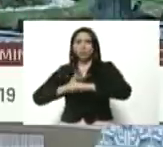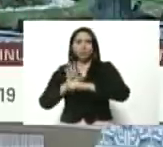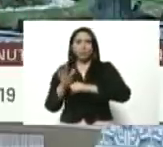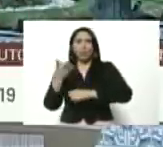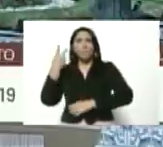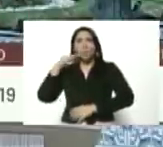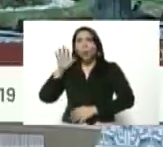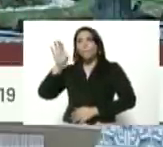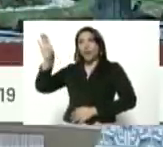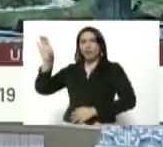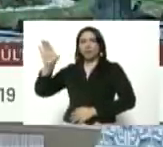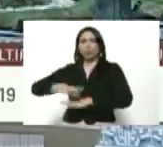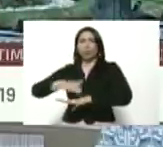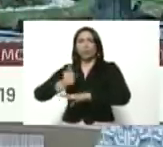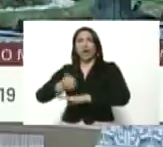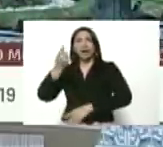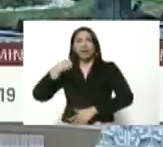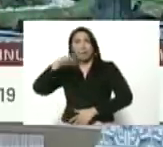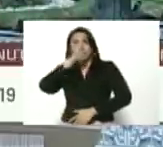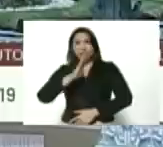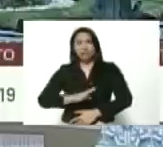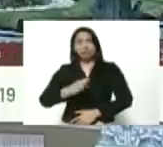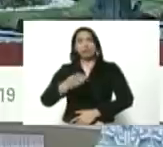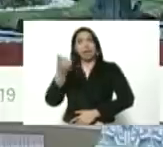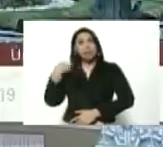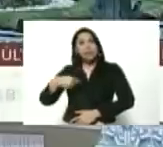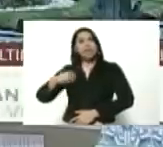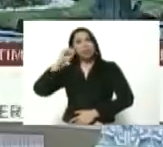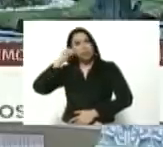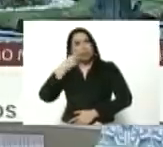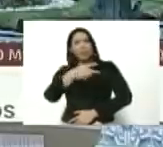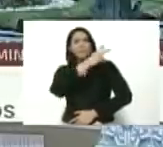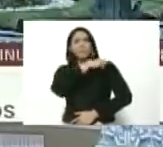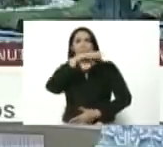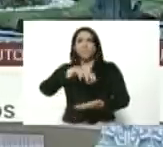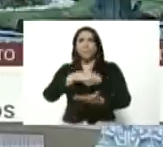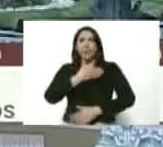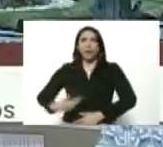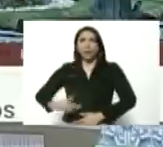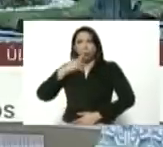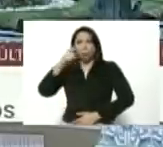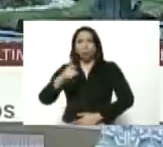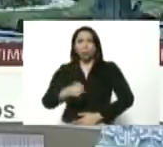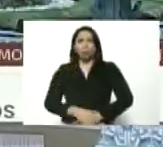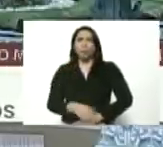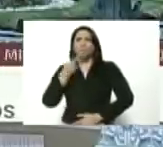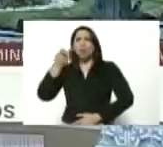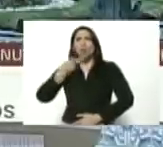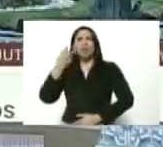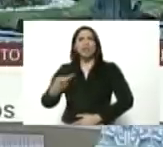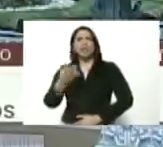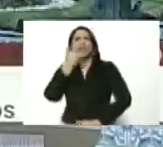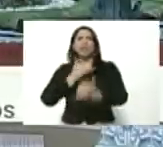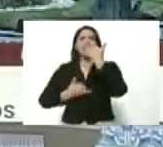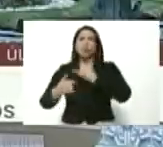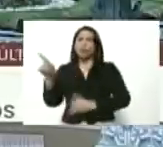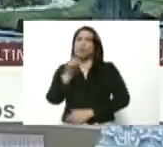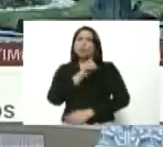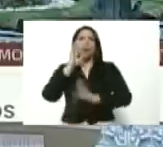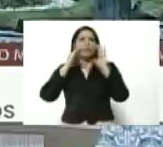brasil ayer lo recordaba el presidente nicolás maduro políticas erróneas de no atención